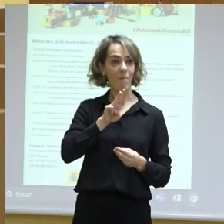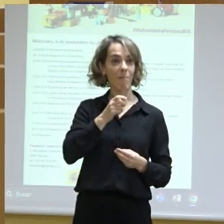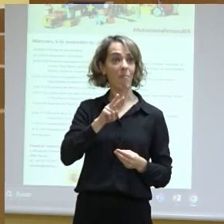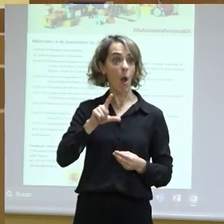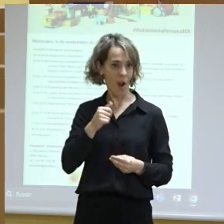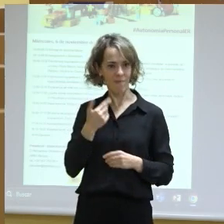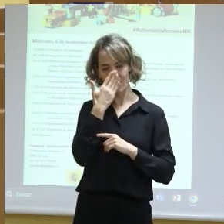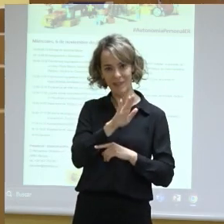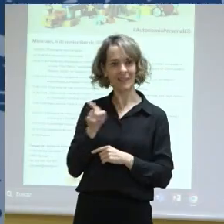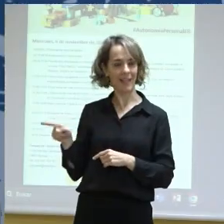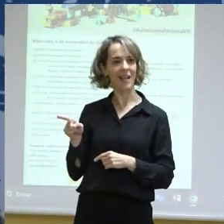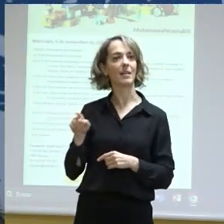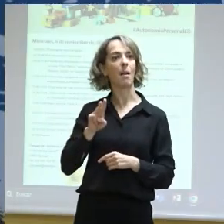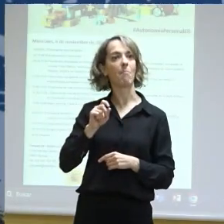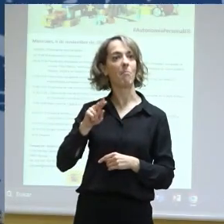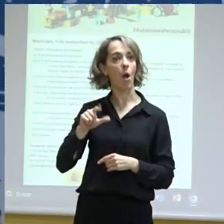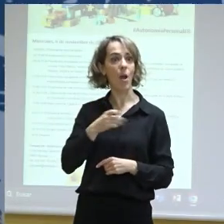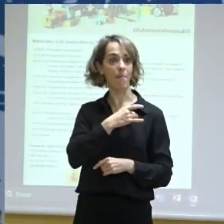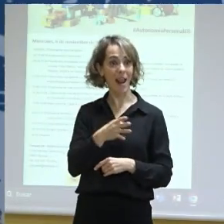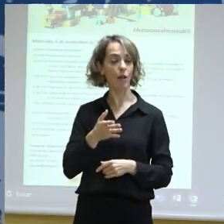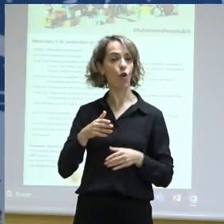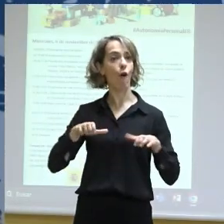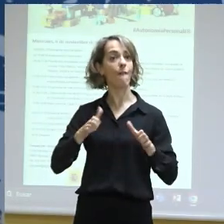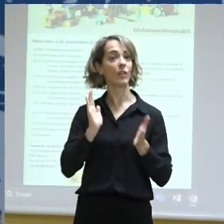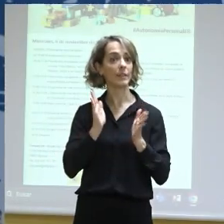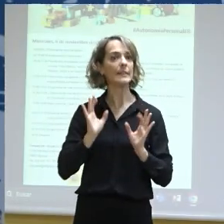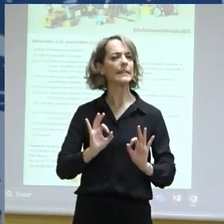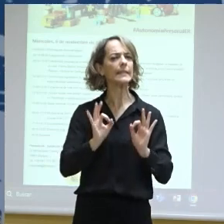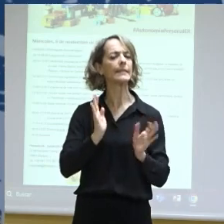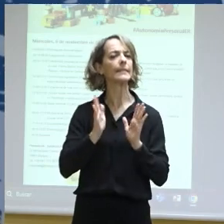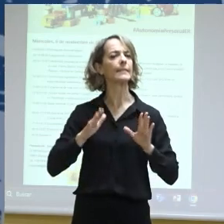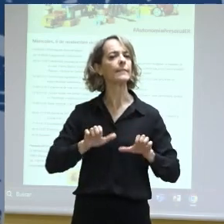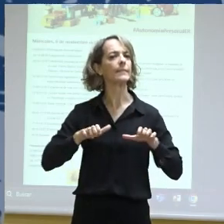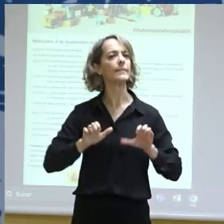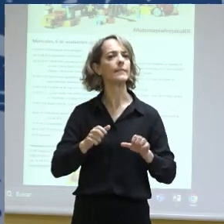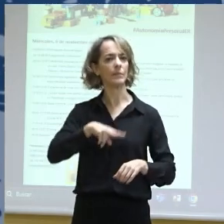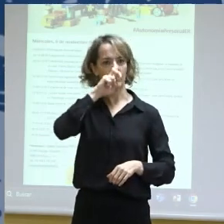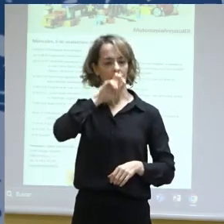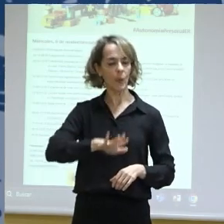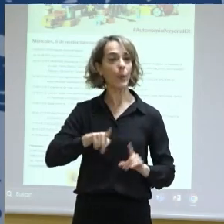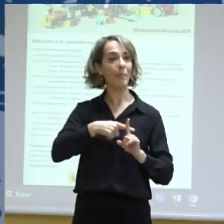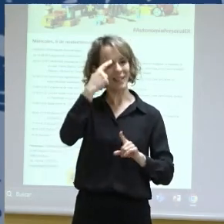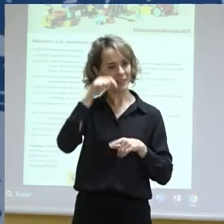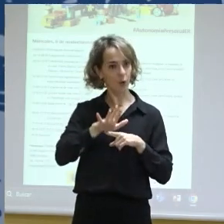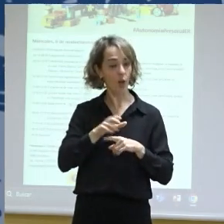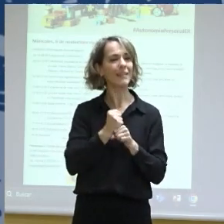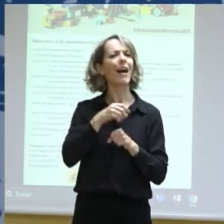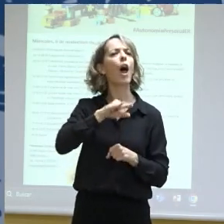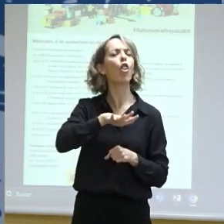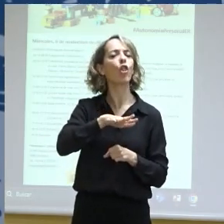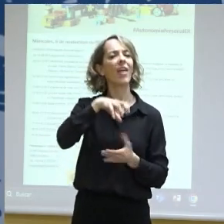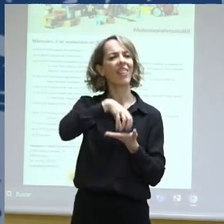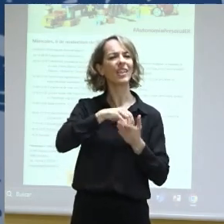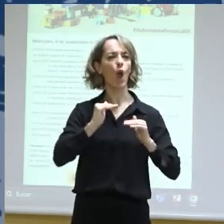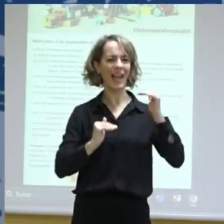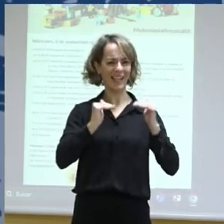presentar. Paula Blanco es fisioterapeuta, especialista en fisioterapia respiratoria y neurológica. Trabaja en el Centro Equilibrio de